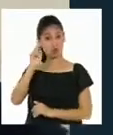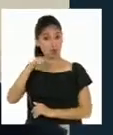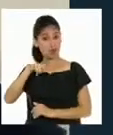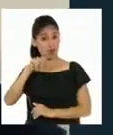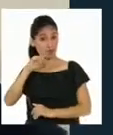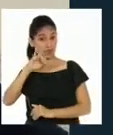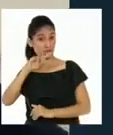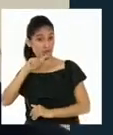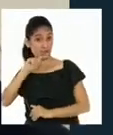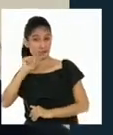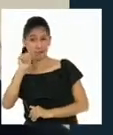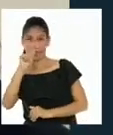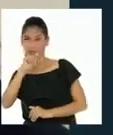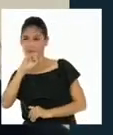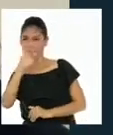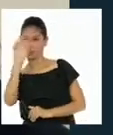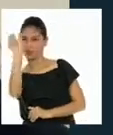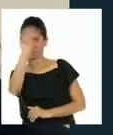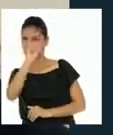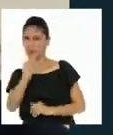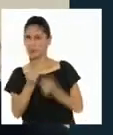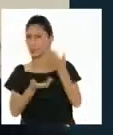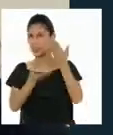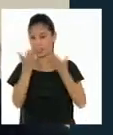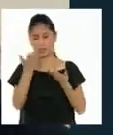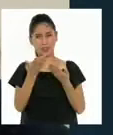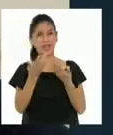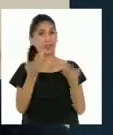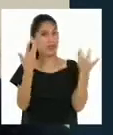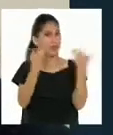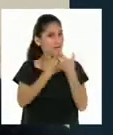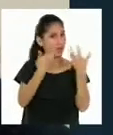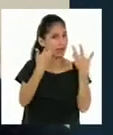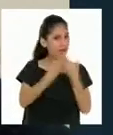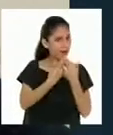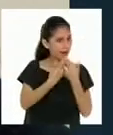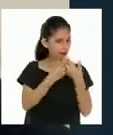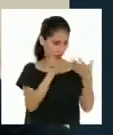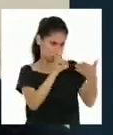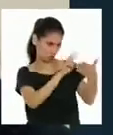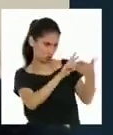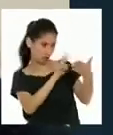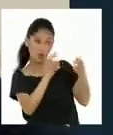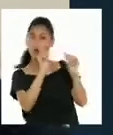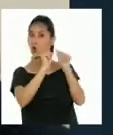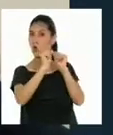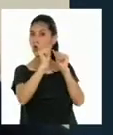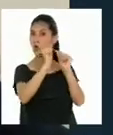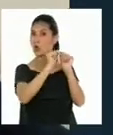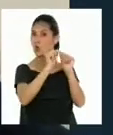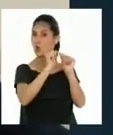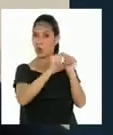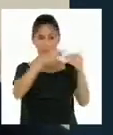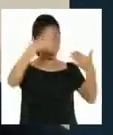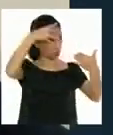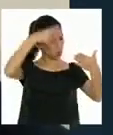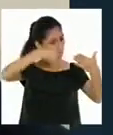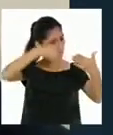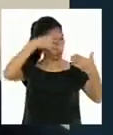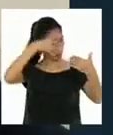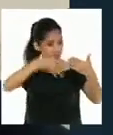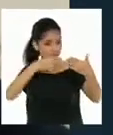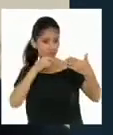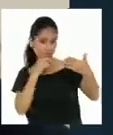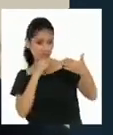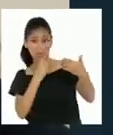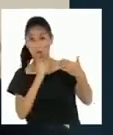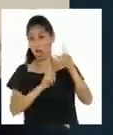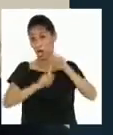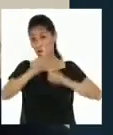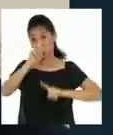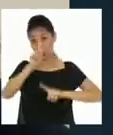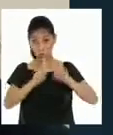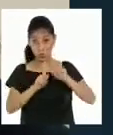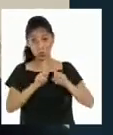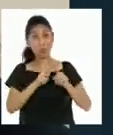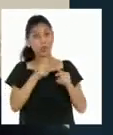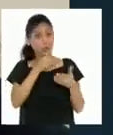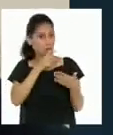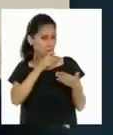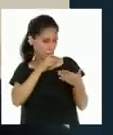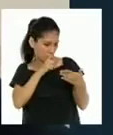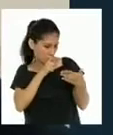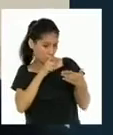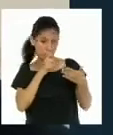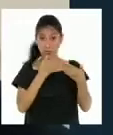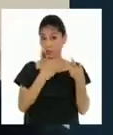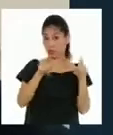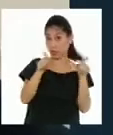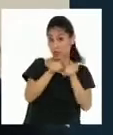conteo que se expresa mediante un número. Pueden ser discretas o continuas. Las variables cuantitativas discretas toman como valores números